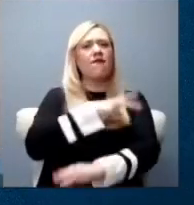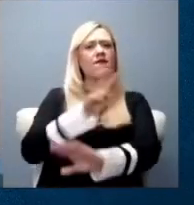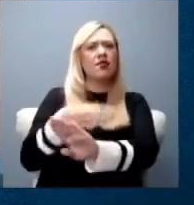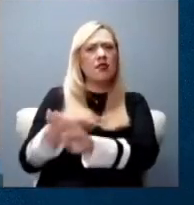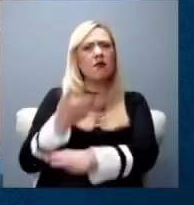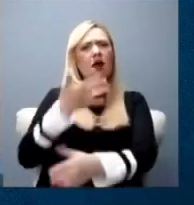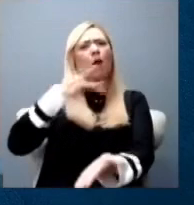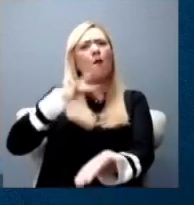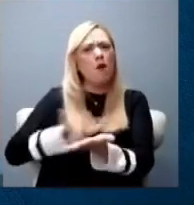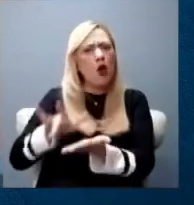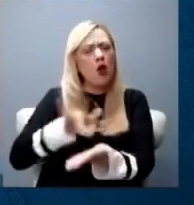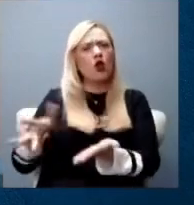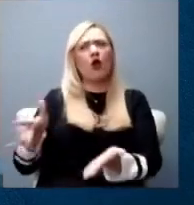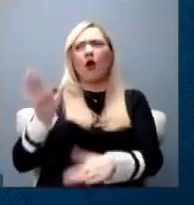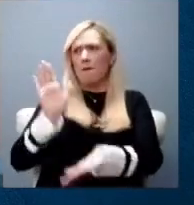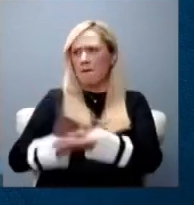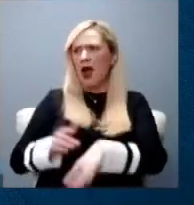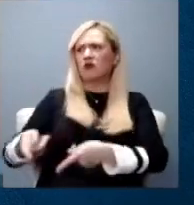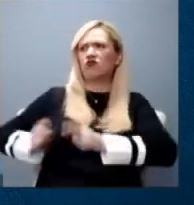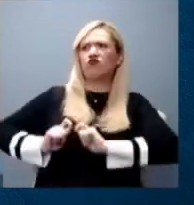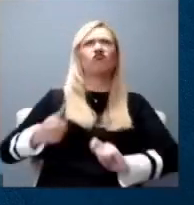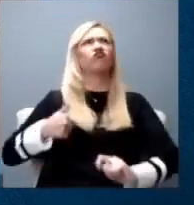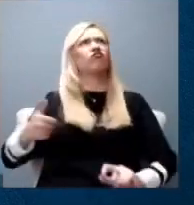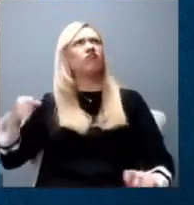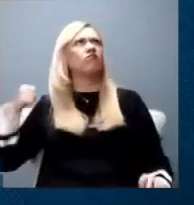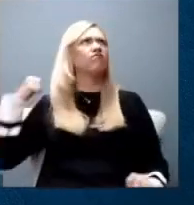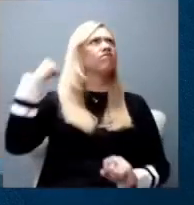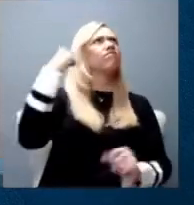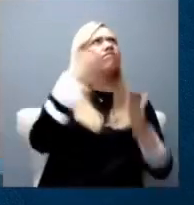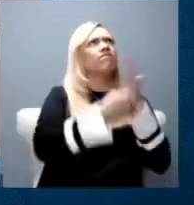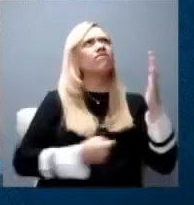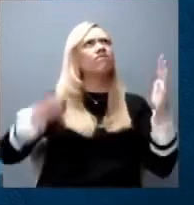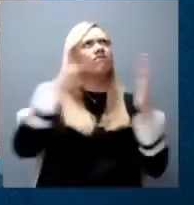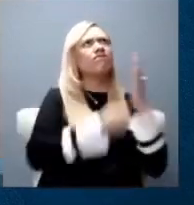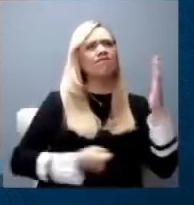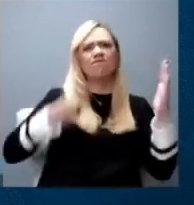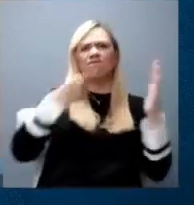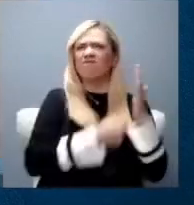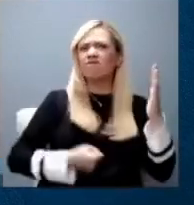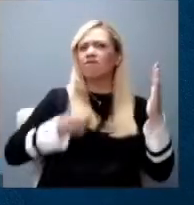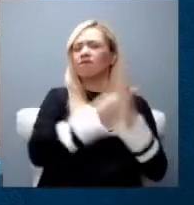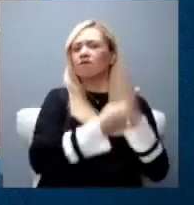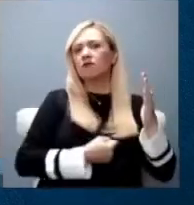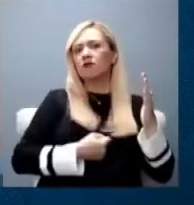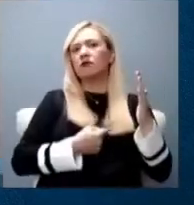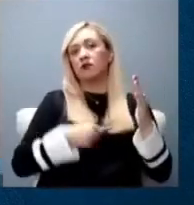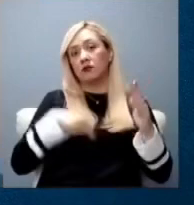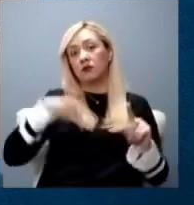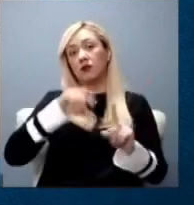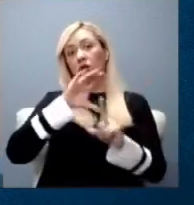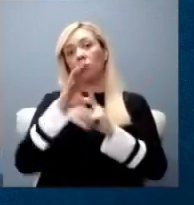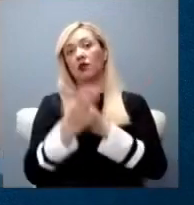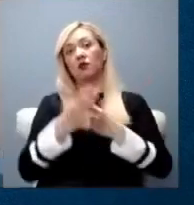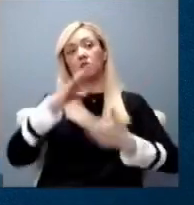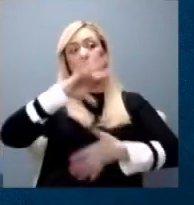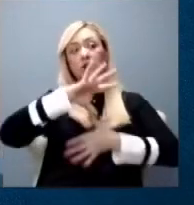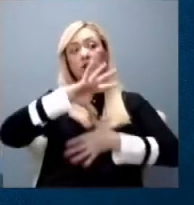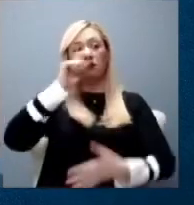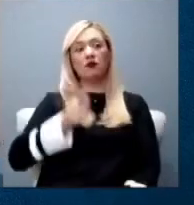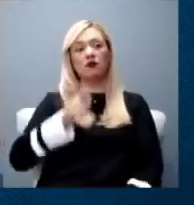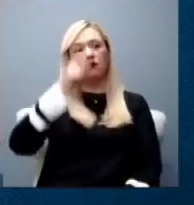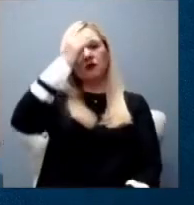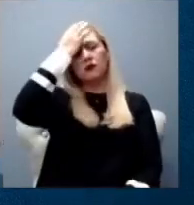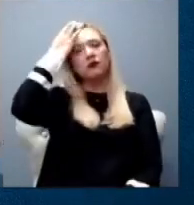para potenciar sus voces, y también han sido fundamentales para presionar, digamos, acciones de la propia Comisión Interamericana, que es este órgano